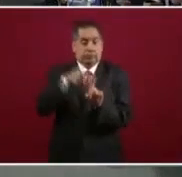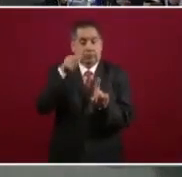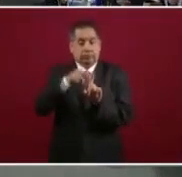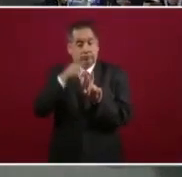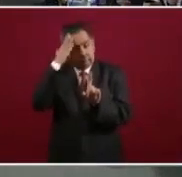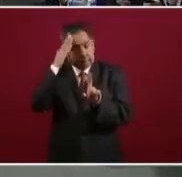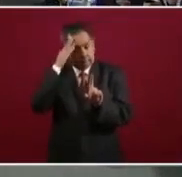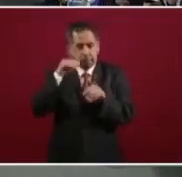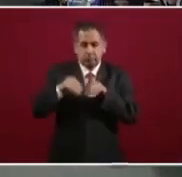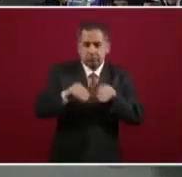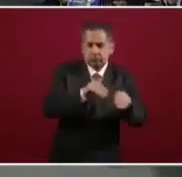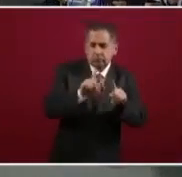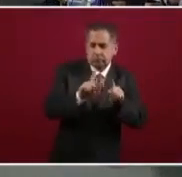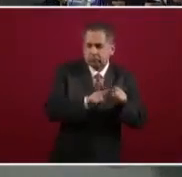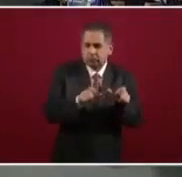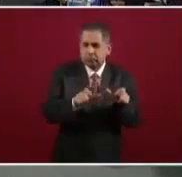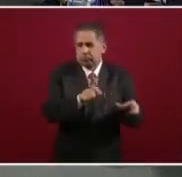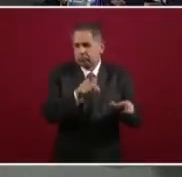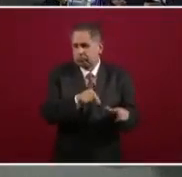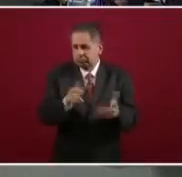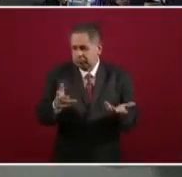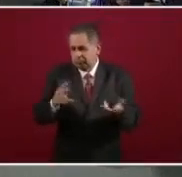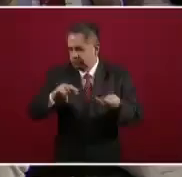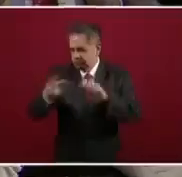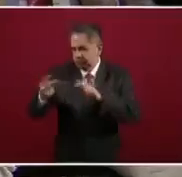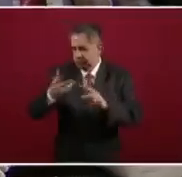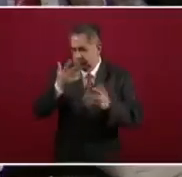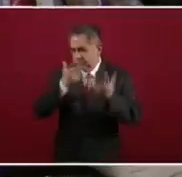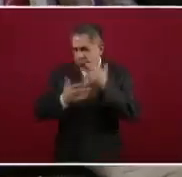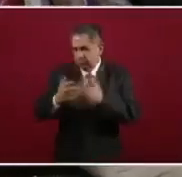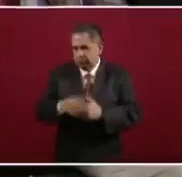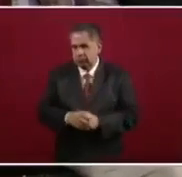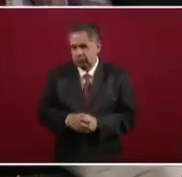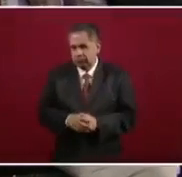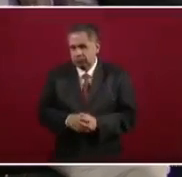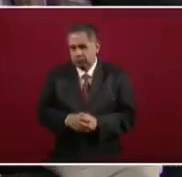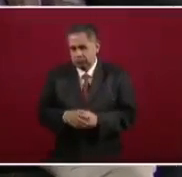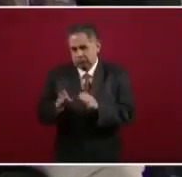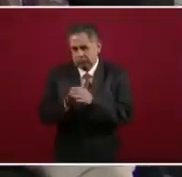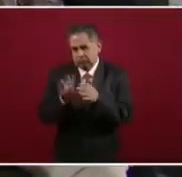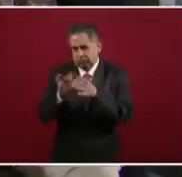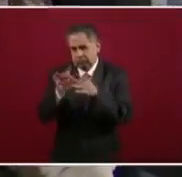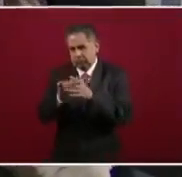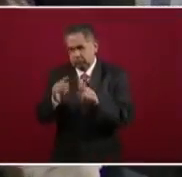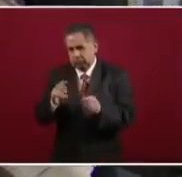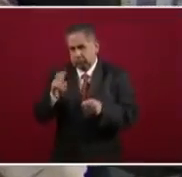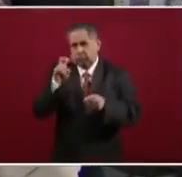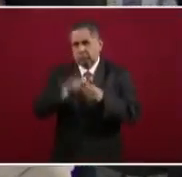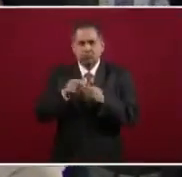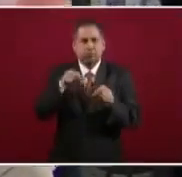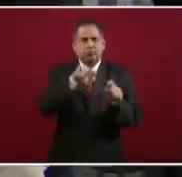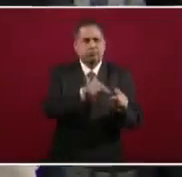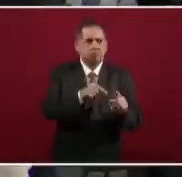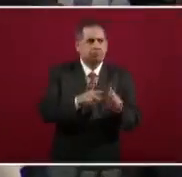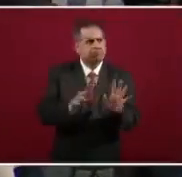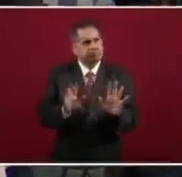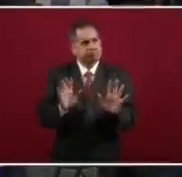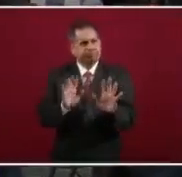o al que estaban al que estaba ahí como el que estuvo ahí sí no